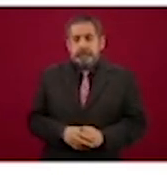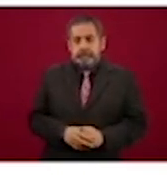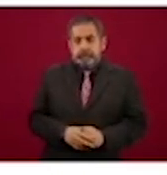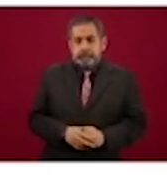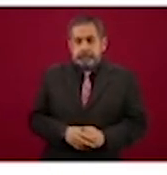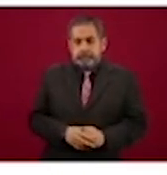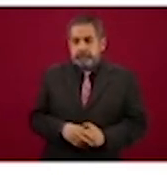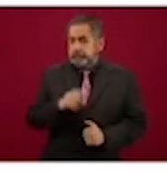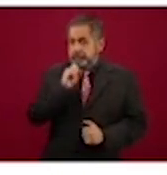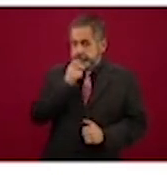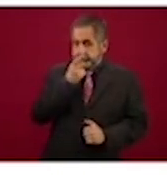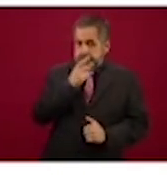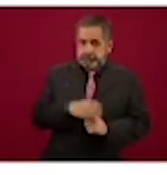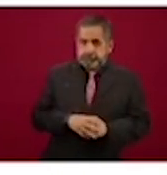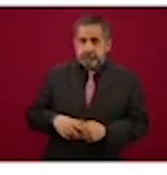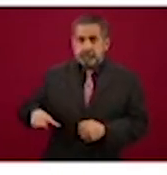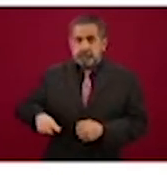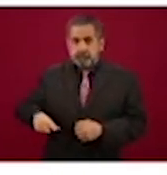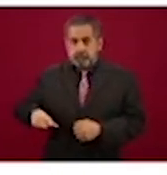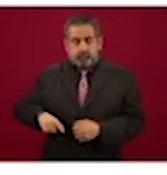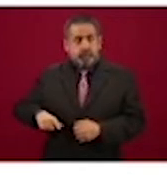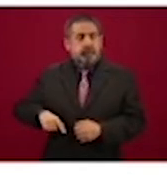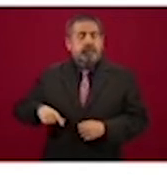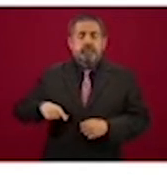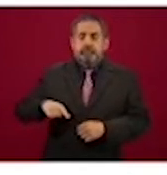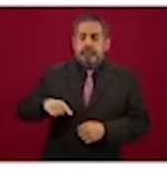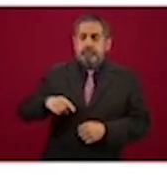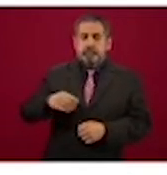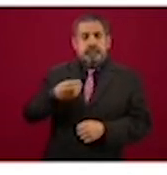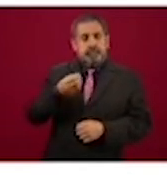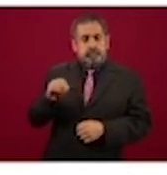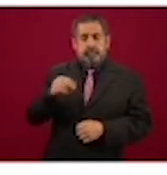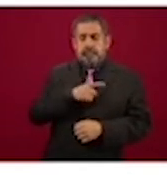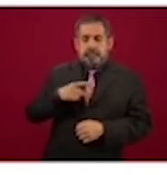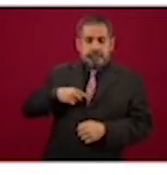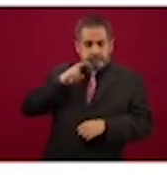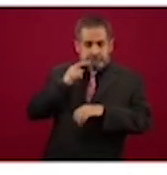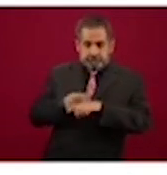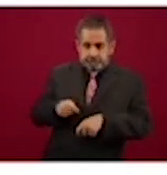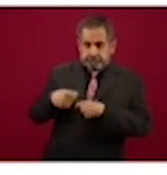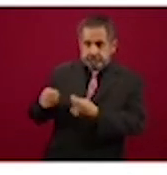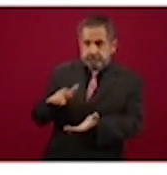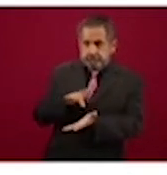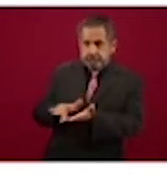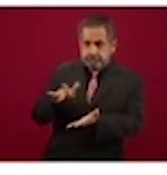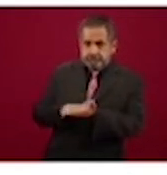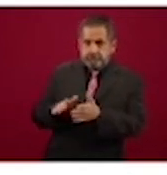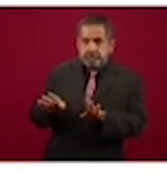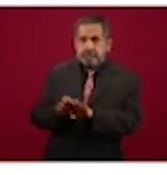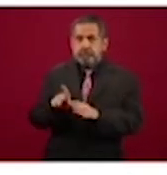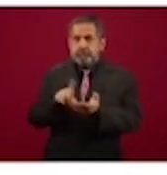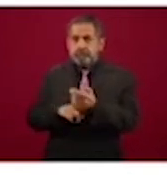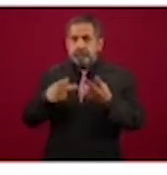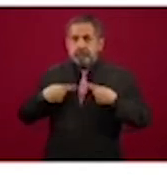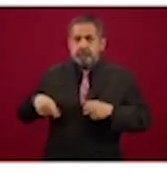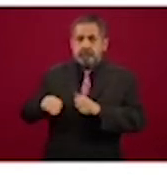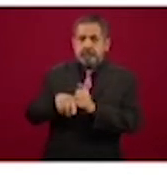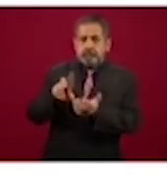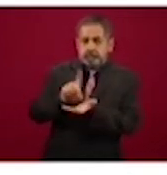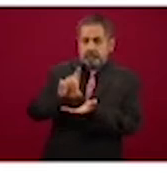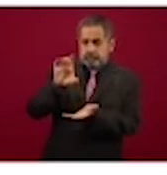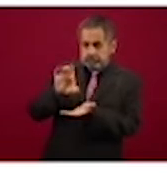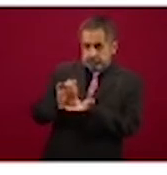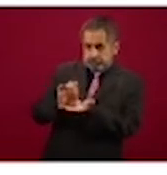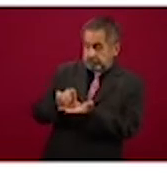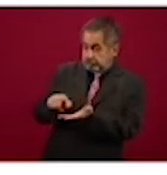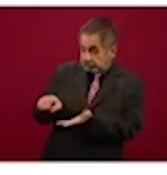También dice, el Estado garantizará el goce de un apoyo económico a las personas que tengan discapacidad permanente